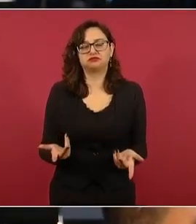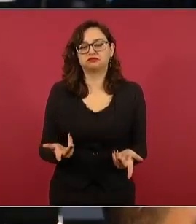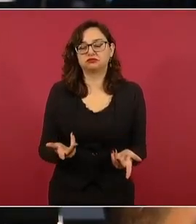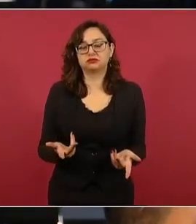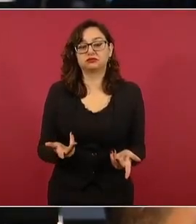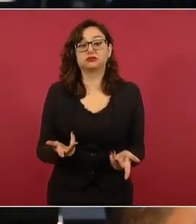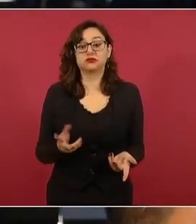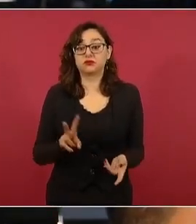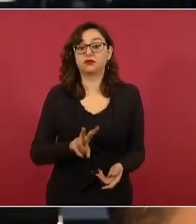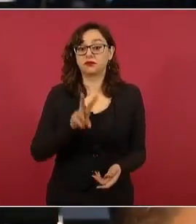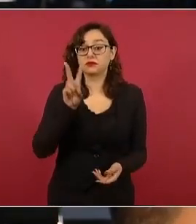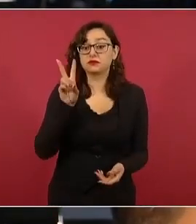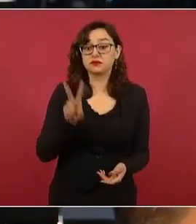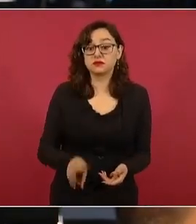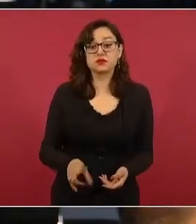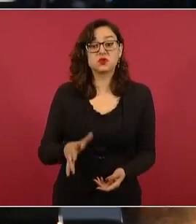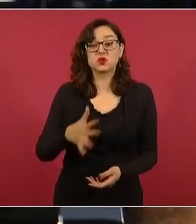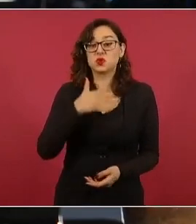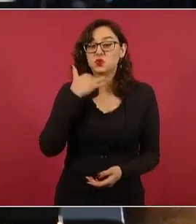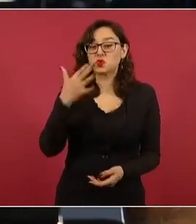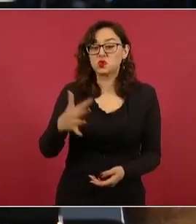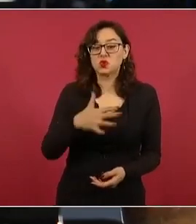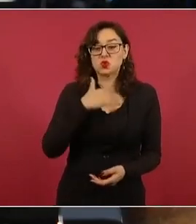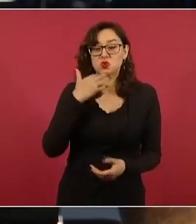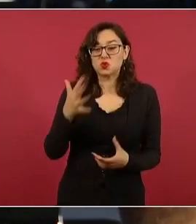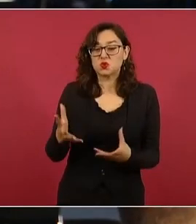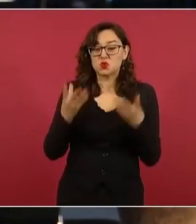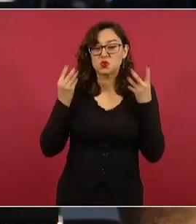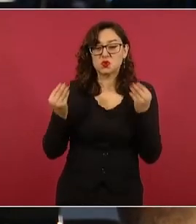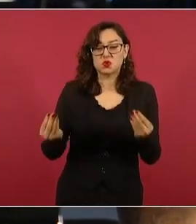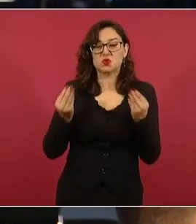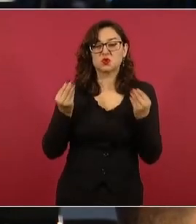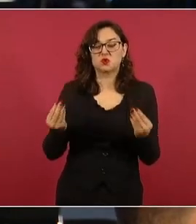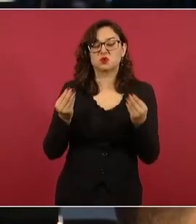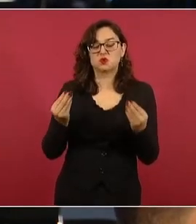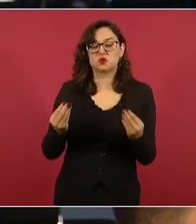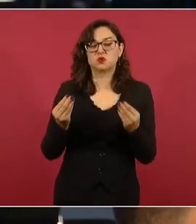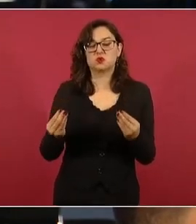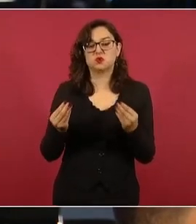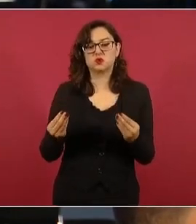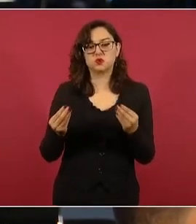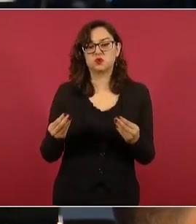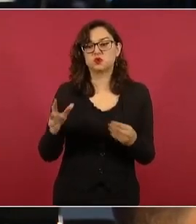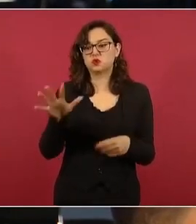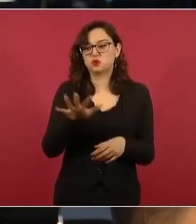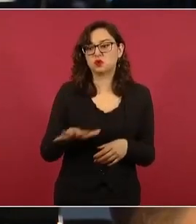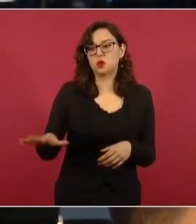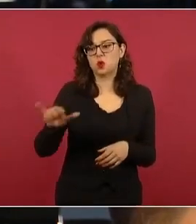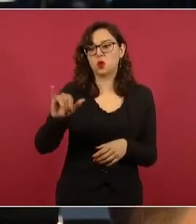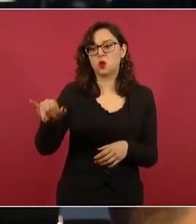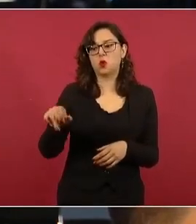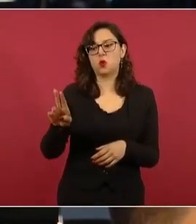muy alto la contaminación, sobre todo las que se cercanas a Jomún.